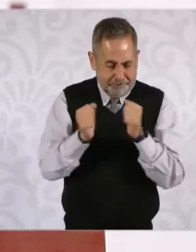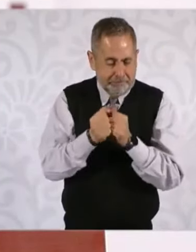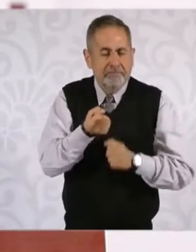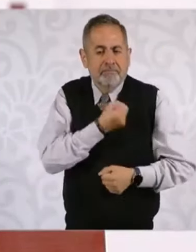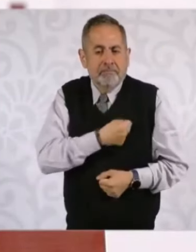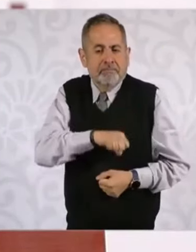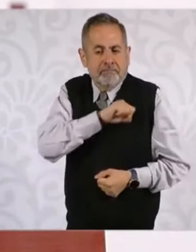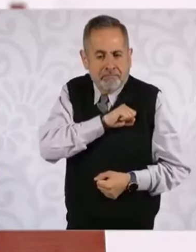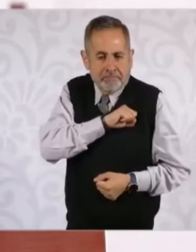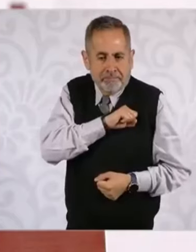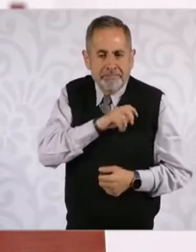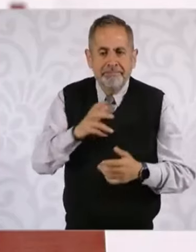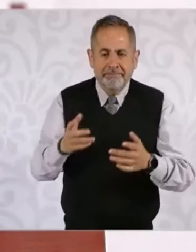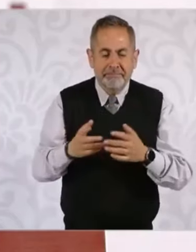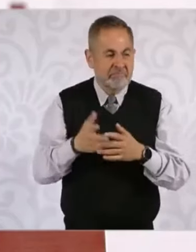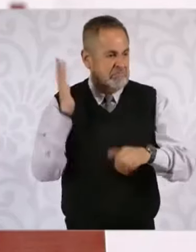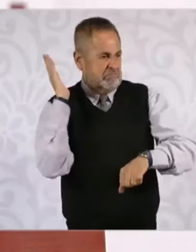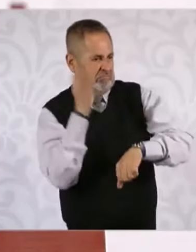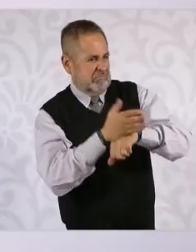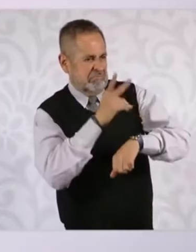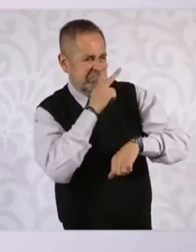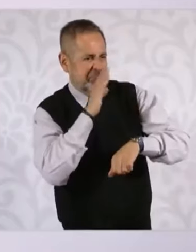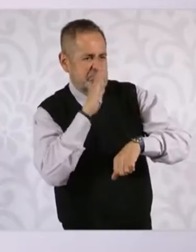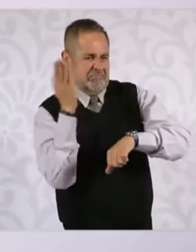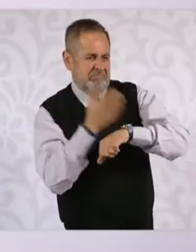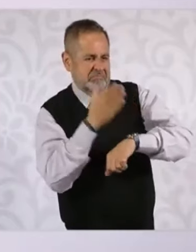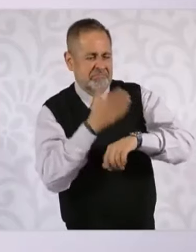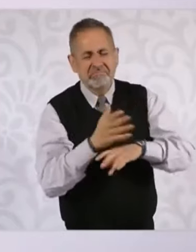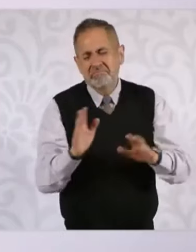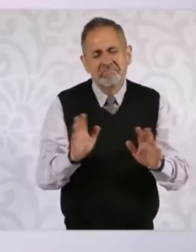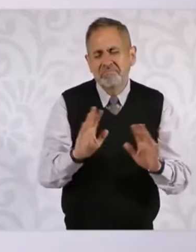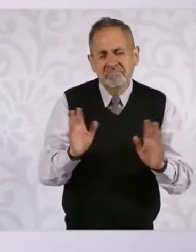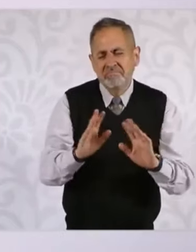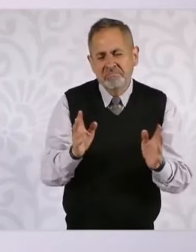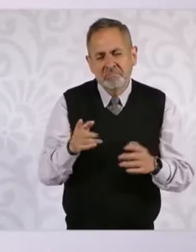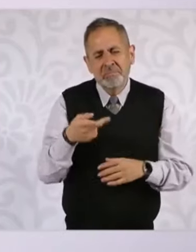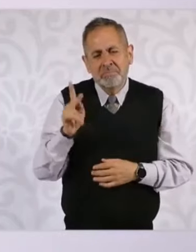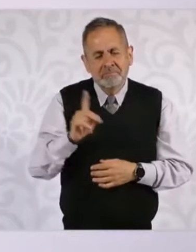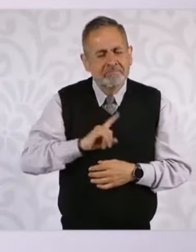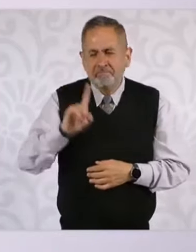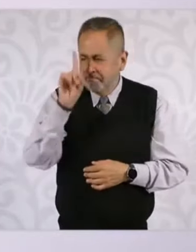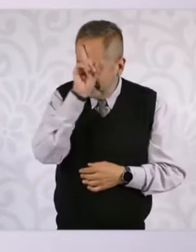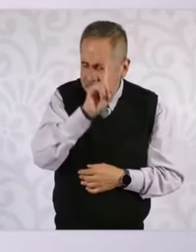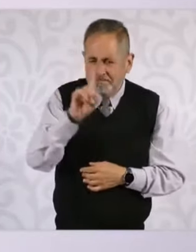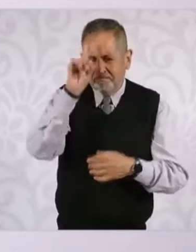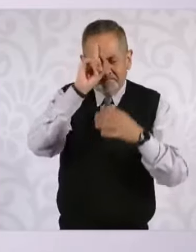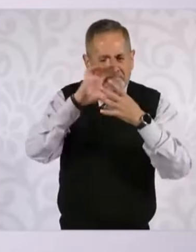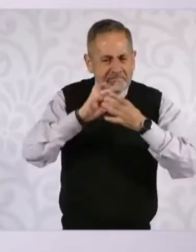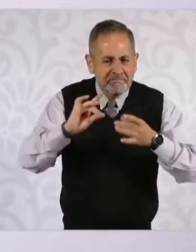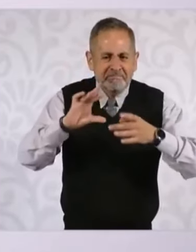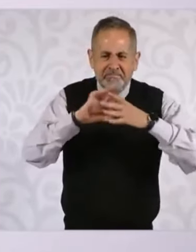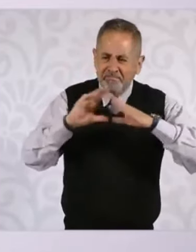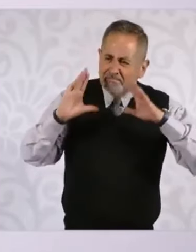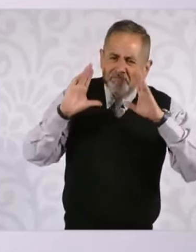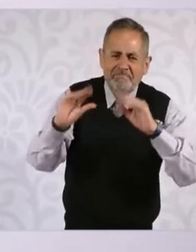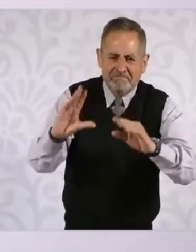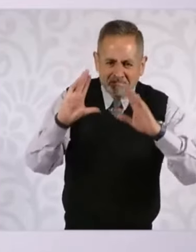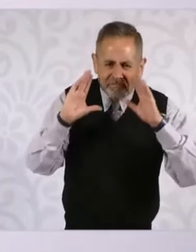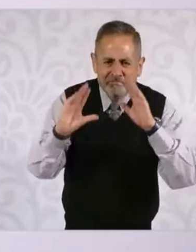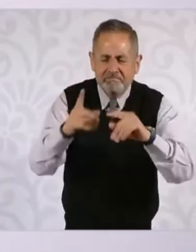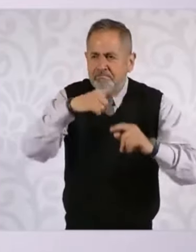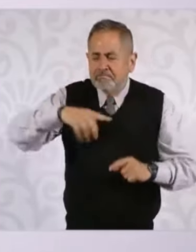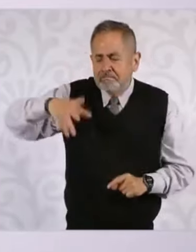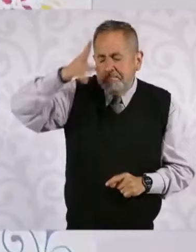Entonces, no es que se vaya a sancionar al papá o la mamá. Pero en la medida que eduquemos, capacitemos, formemos,